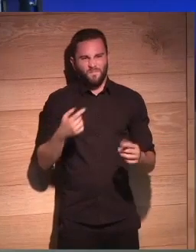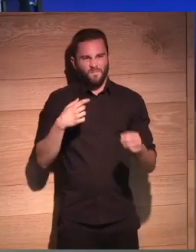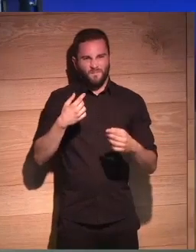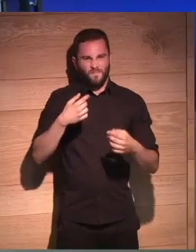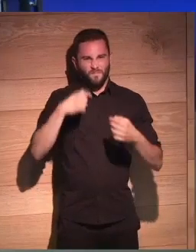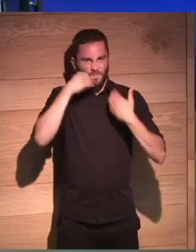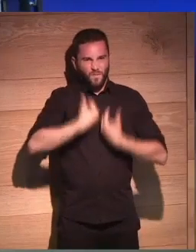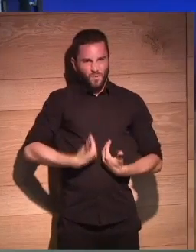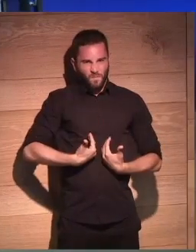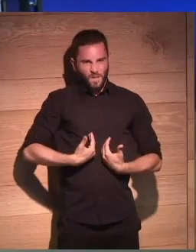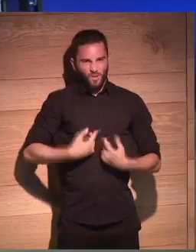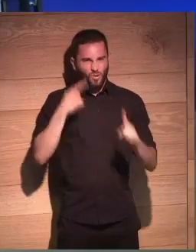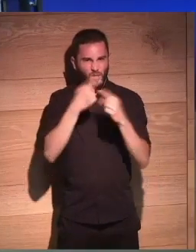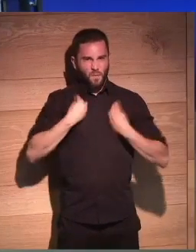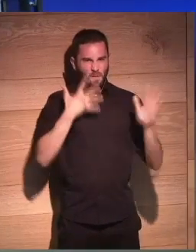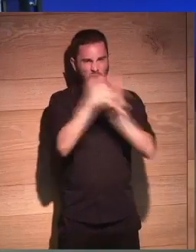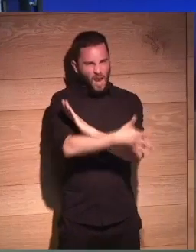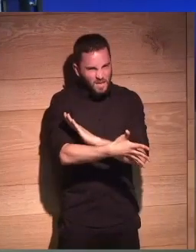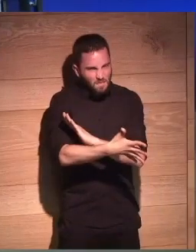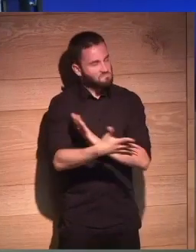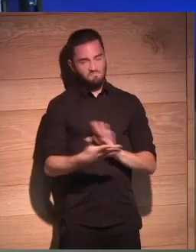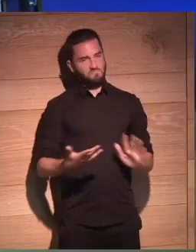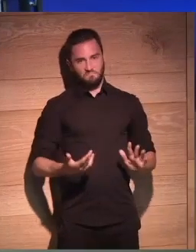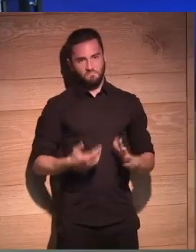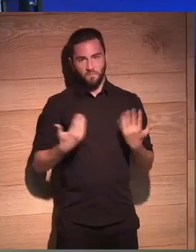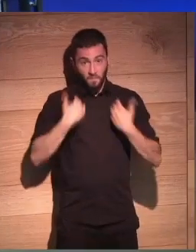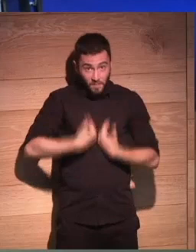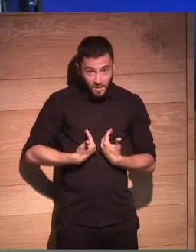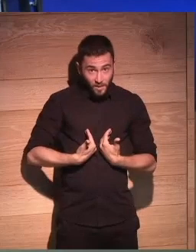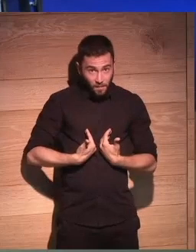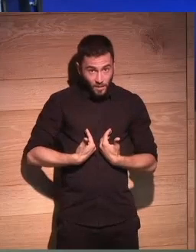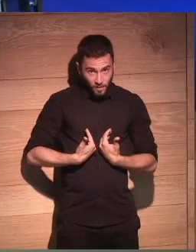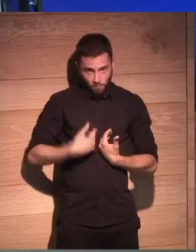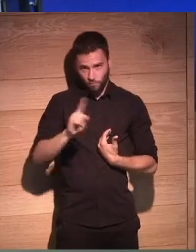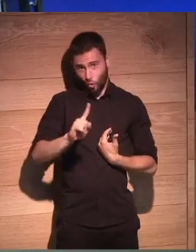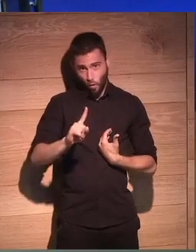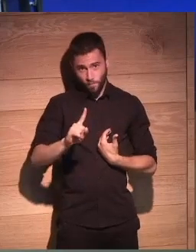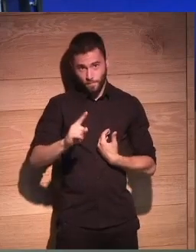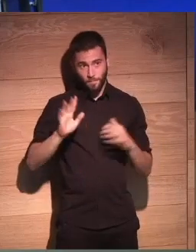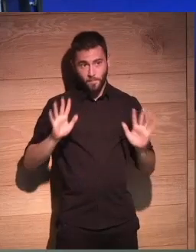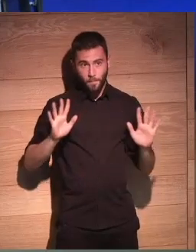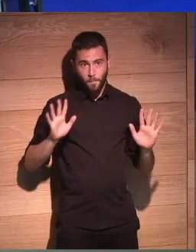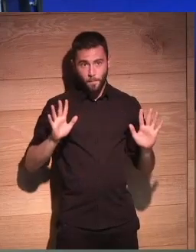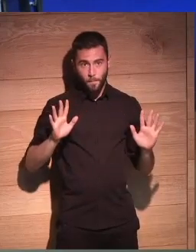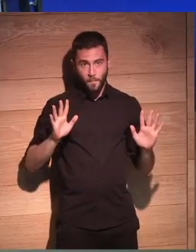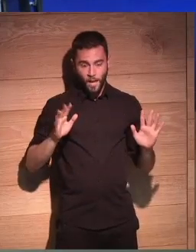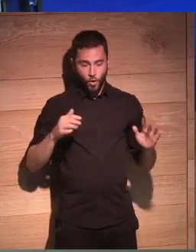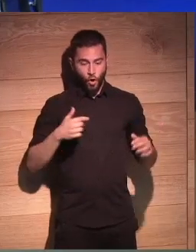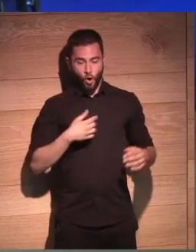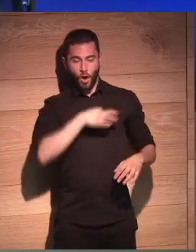seres humanos para vivir para siempre. Ni físicamente, obviamente hasta ahora no, pero